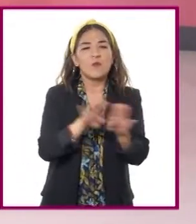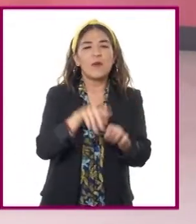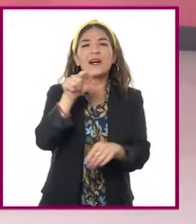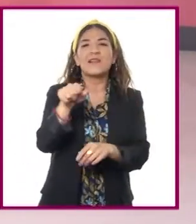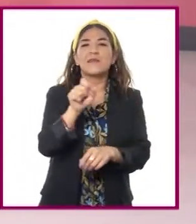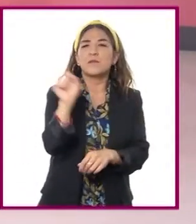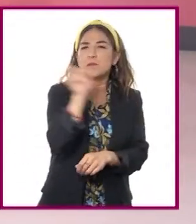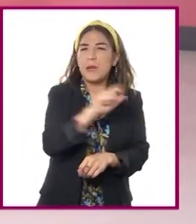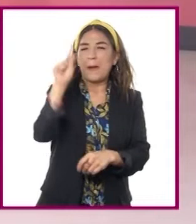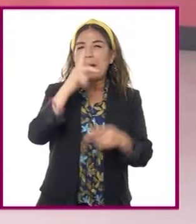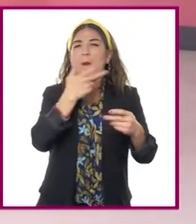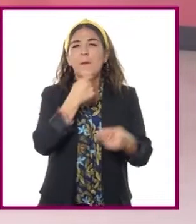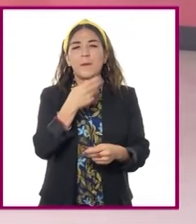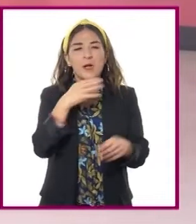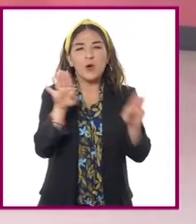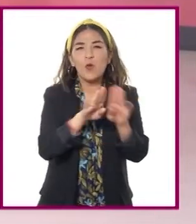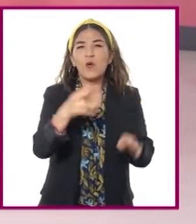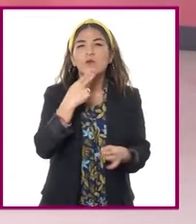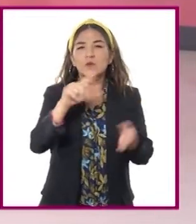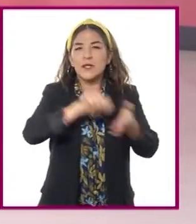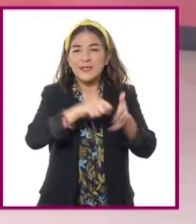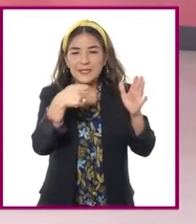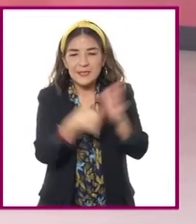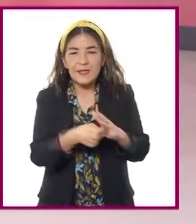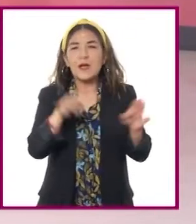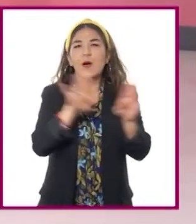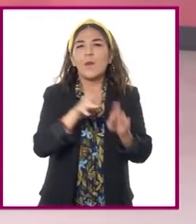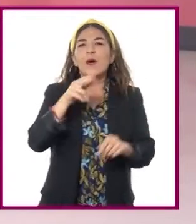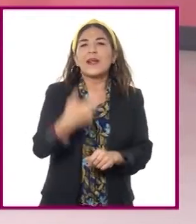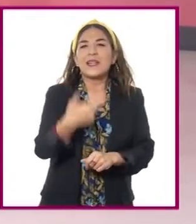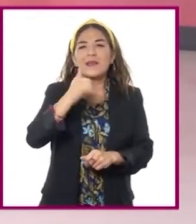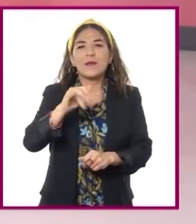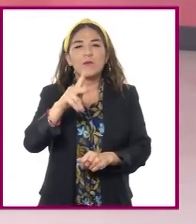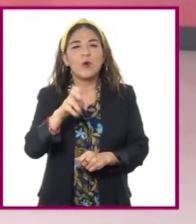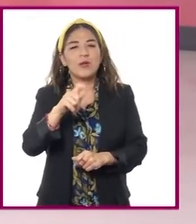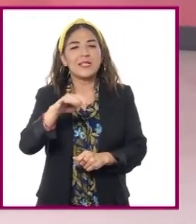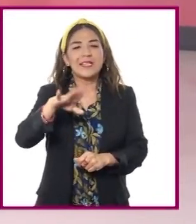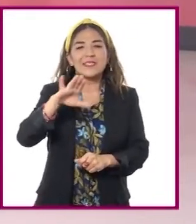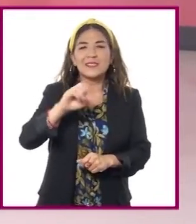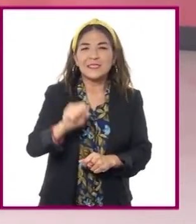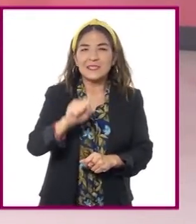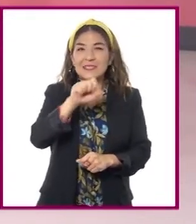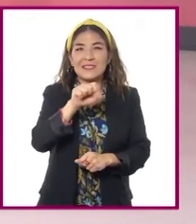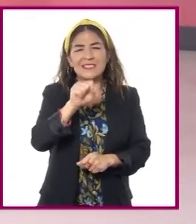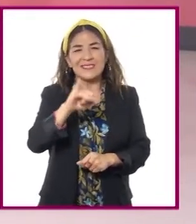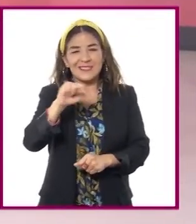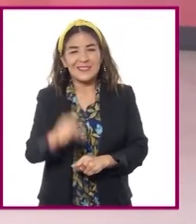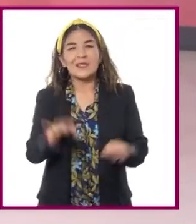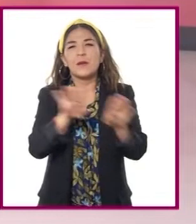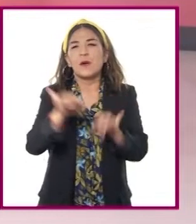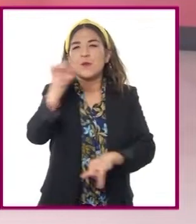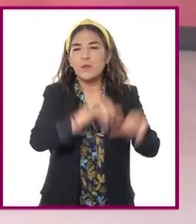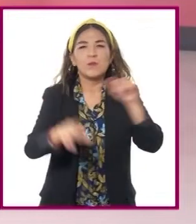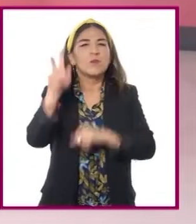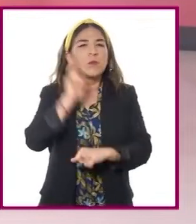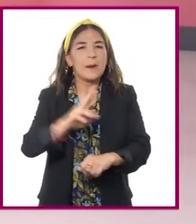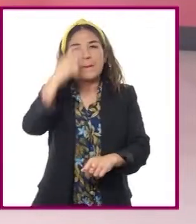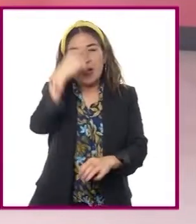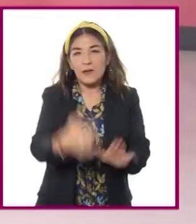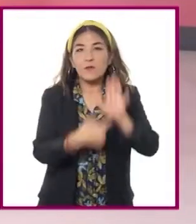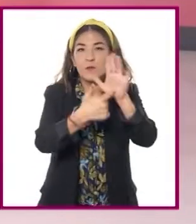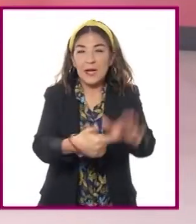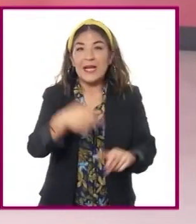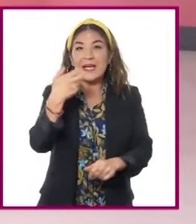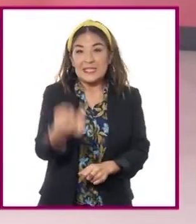que utilizaba técnicas, formulaba hipótesis, hacía observaciones o implementaba experimentaciones para comprobar sus